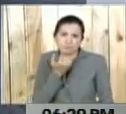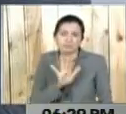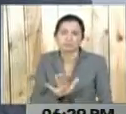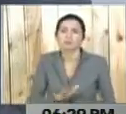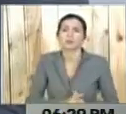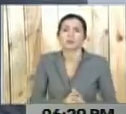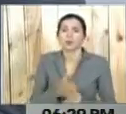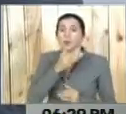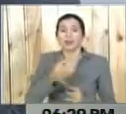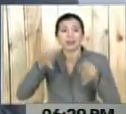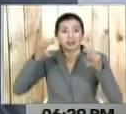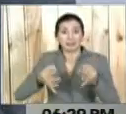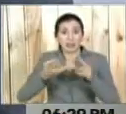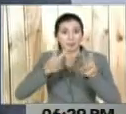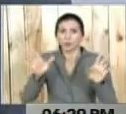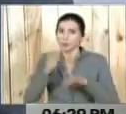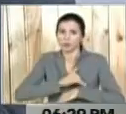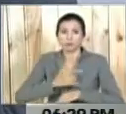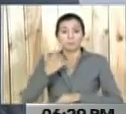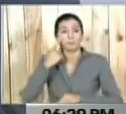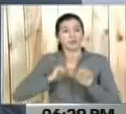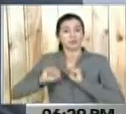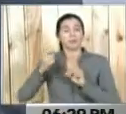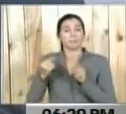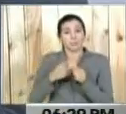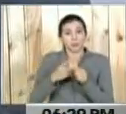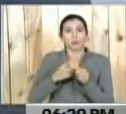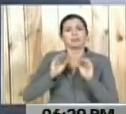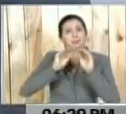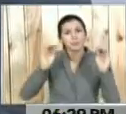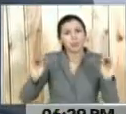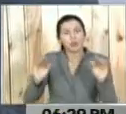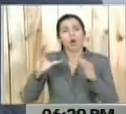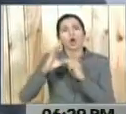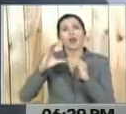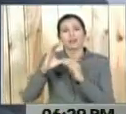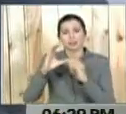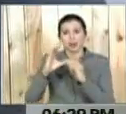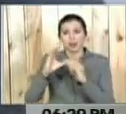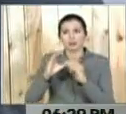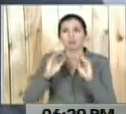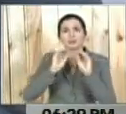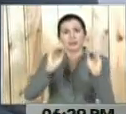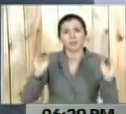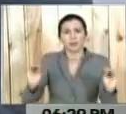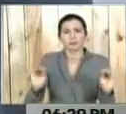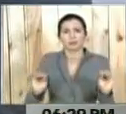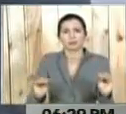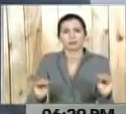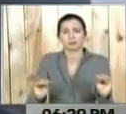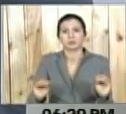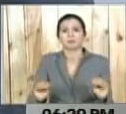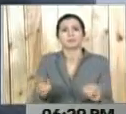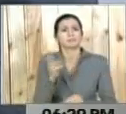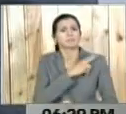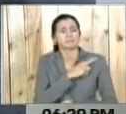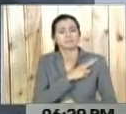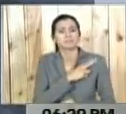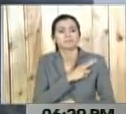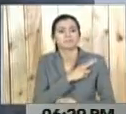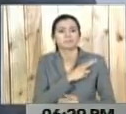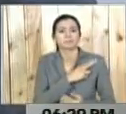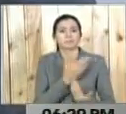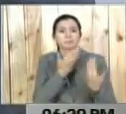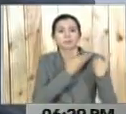haber garantía de paz si no tomamos previsiones. Yo quiero hacer un llamado a Conatel, quiero hacer un llamado a las autoridades, al